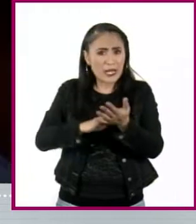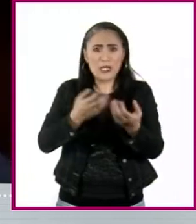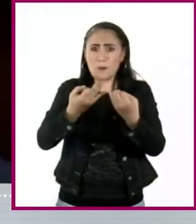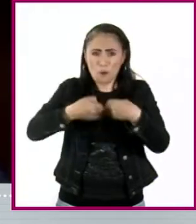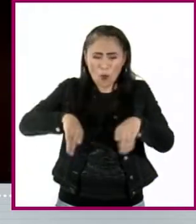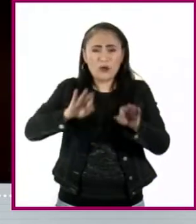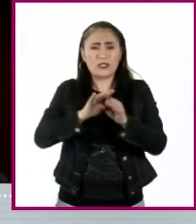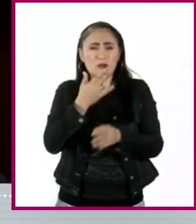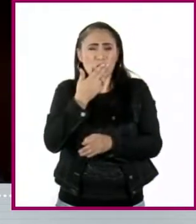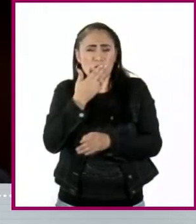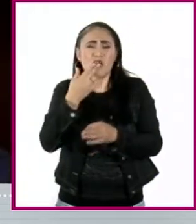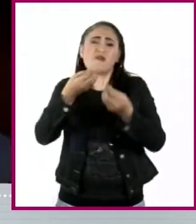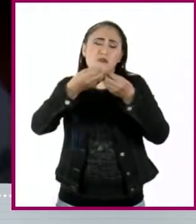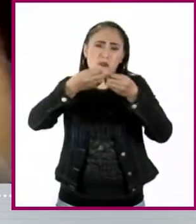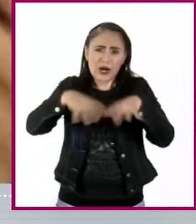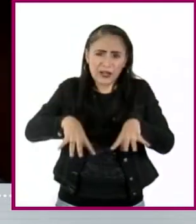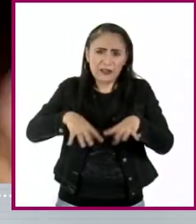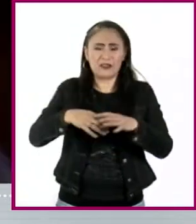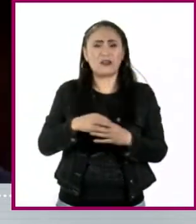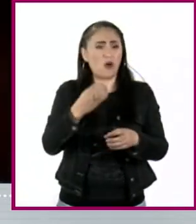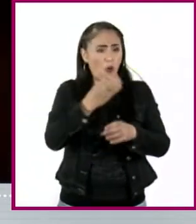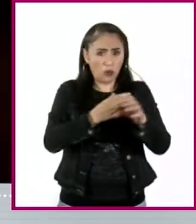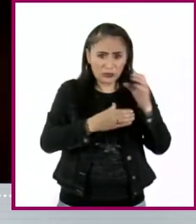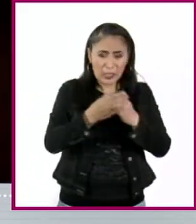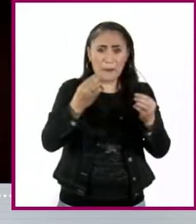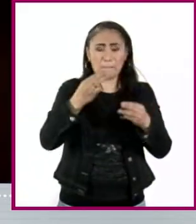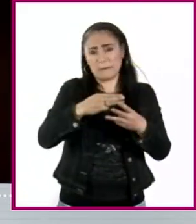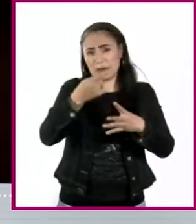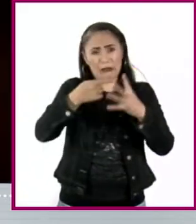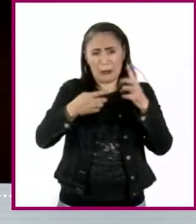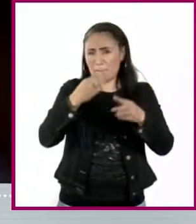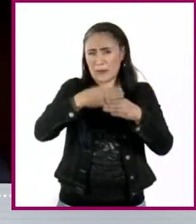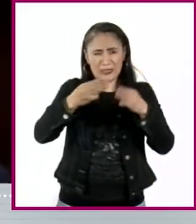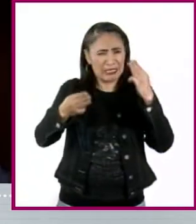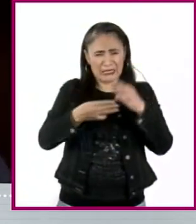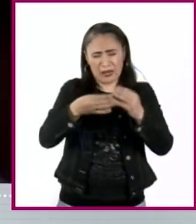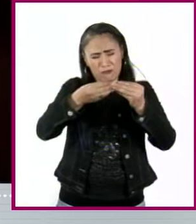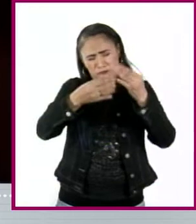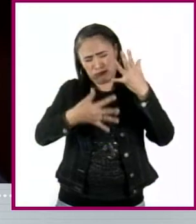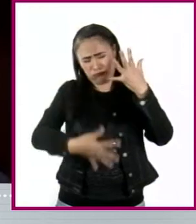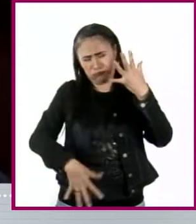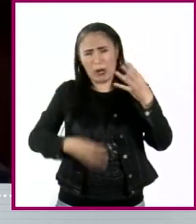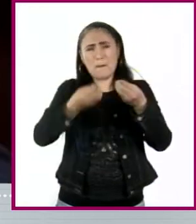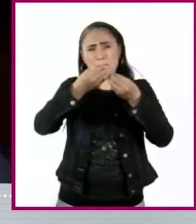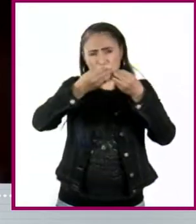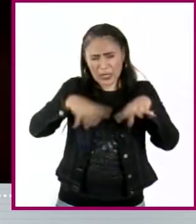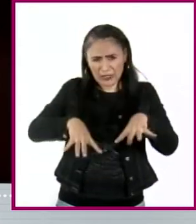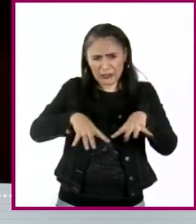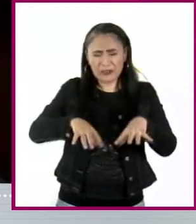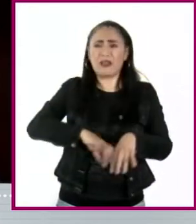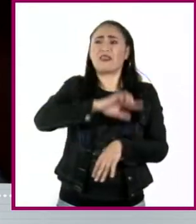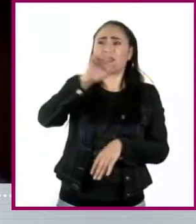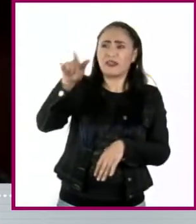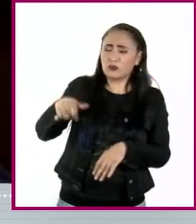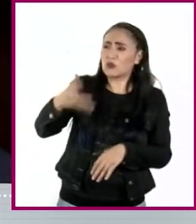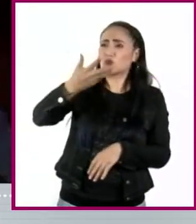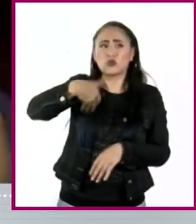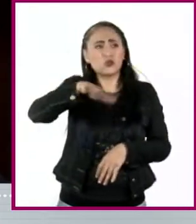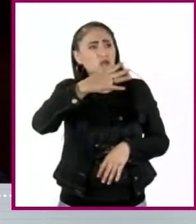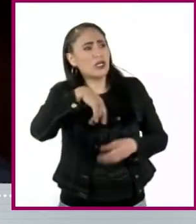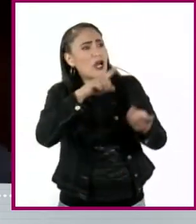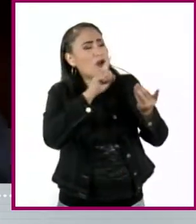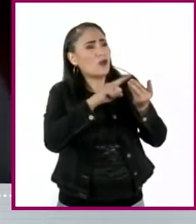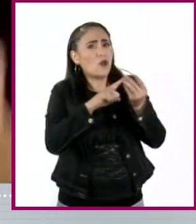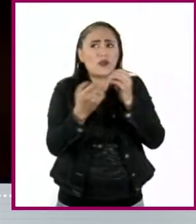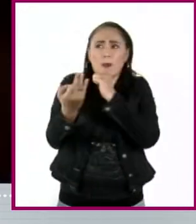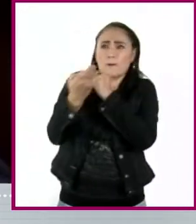para nosotros es valiosas, no solo materiales, sino también inmateriales, y nos vemos obligados a buscar un refugio, a tener un apoyo